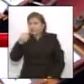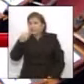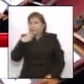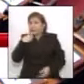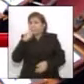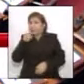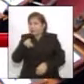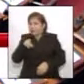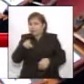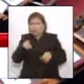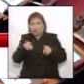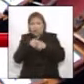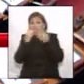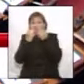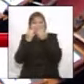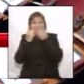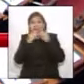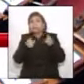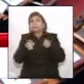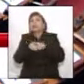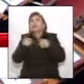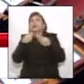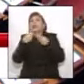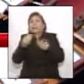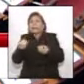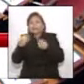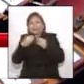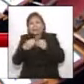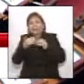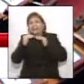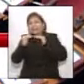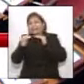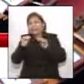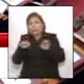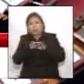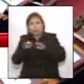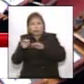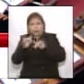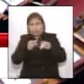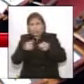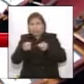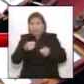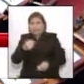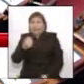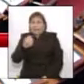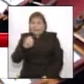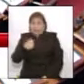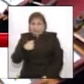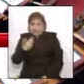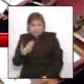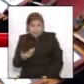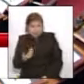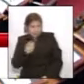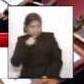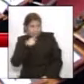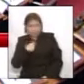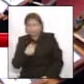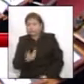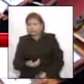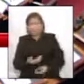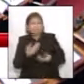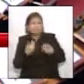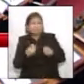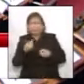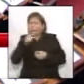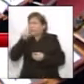está igual de nervioso. ¿Por qué? Porque la línea conduce a mí. Tuya a Figueredo. Pero, por